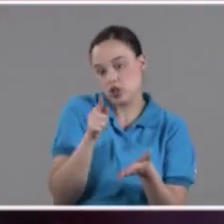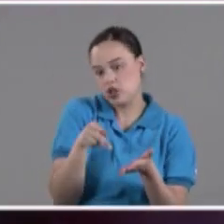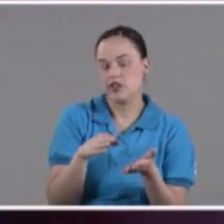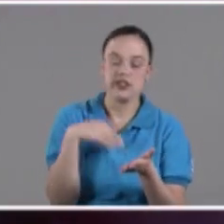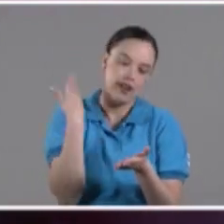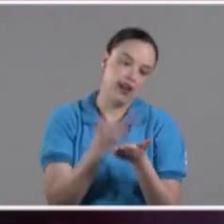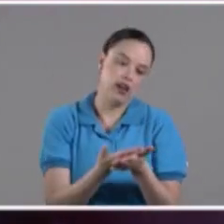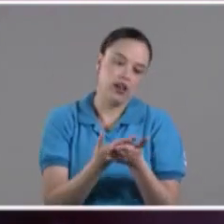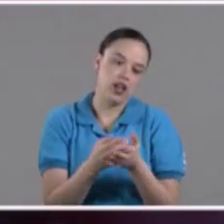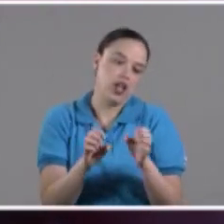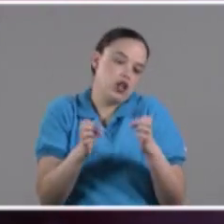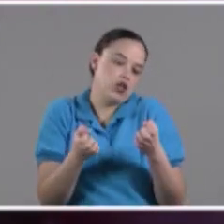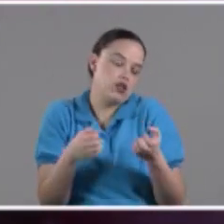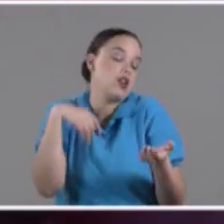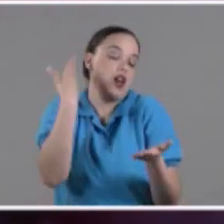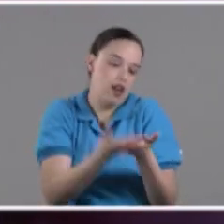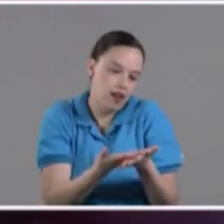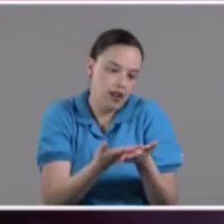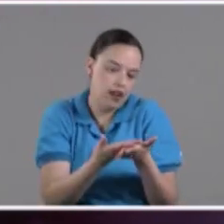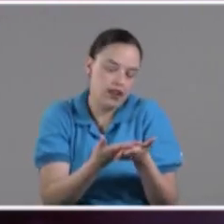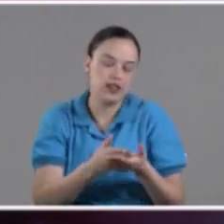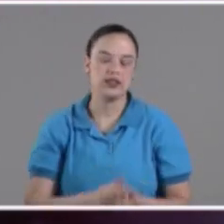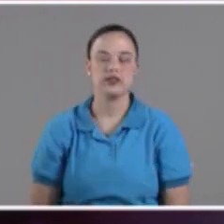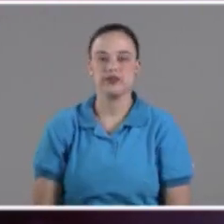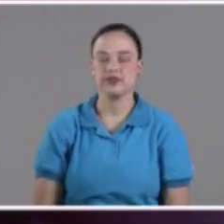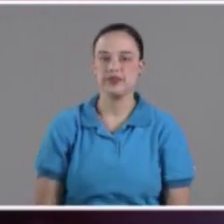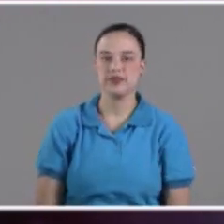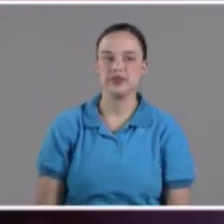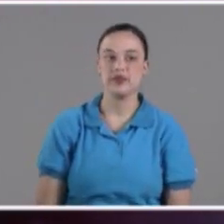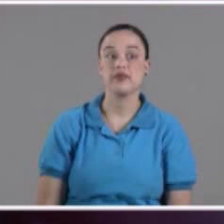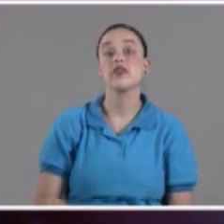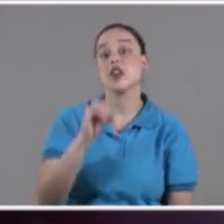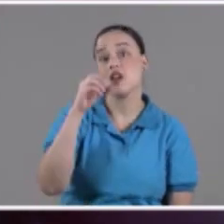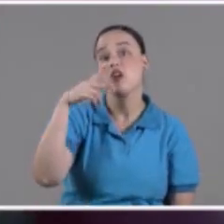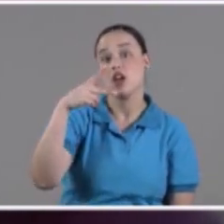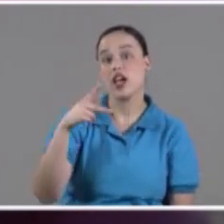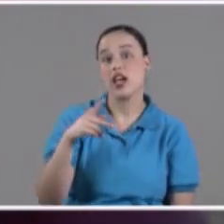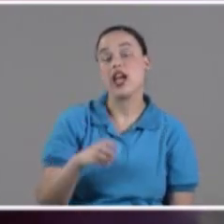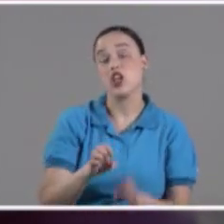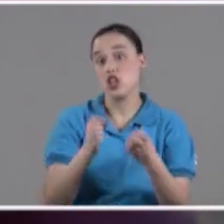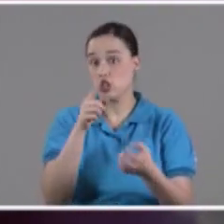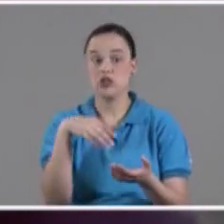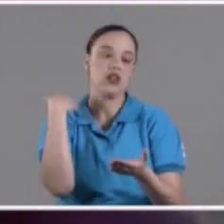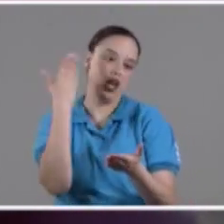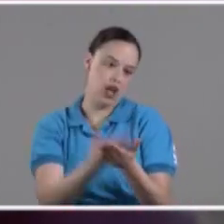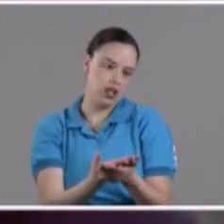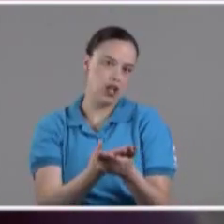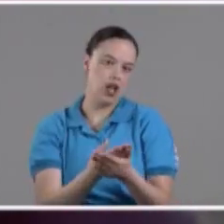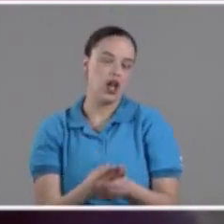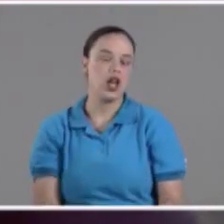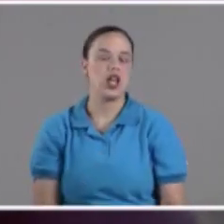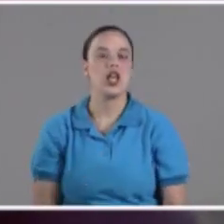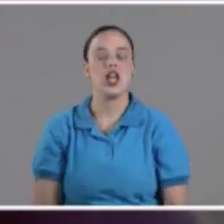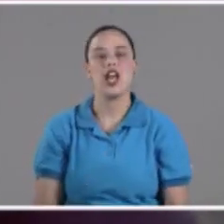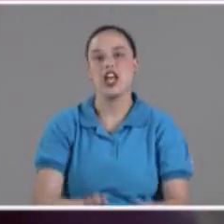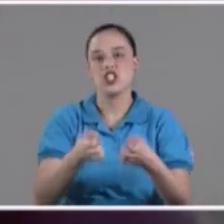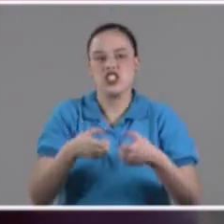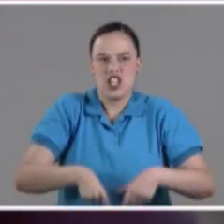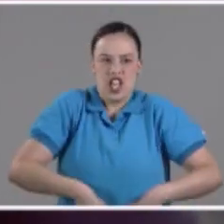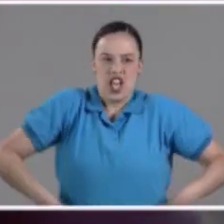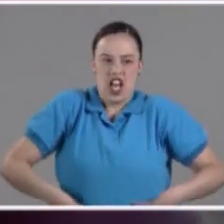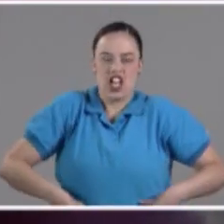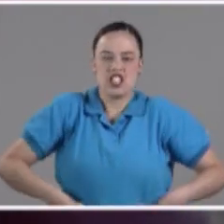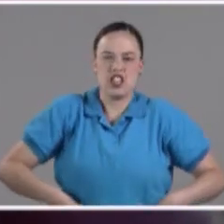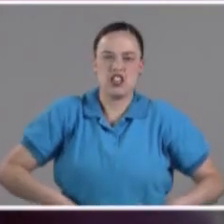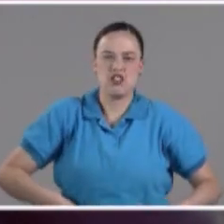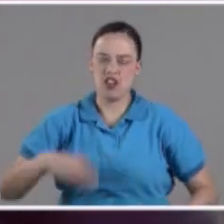y de repente Okay te caíste Ahora vas a ver y se quita el cincho y le da si la disciplina